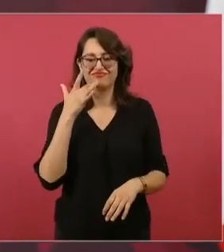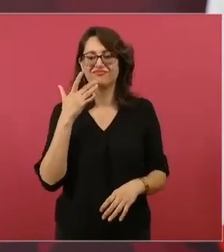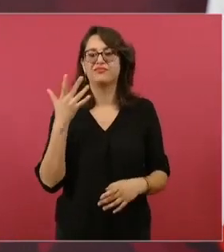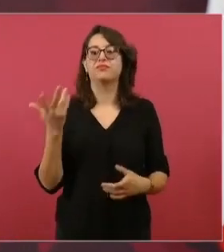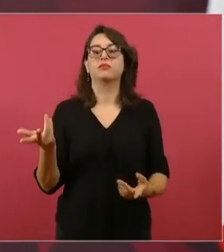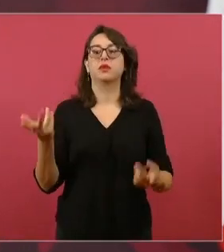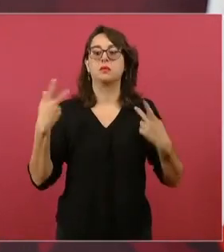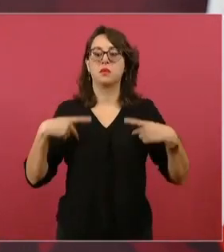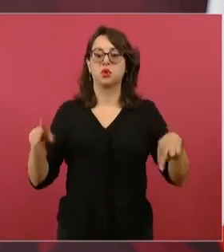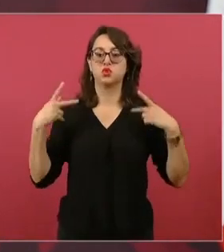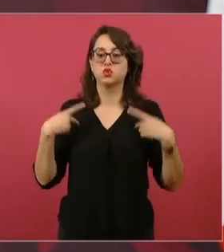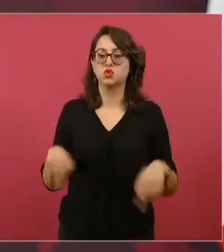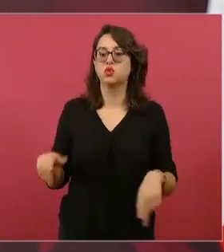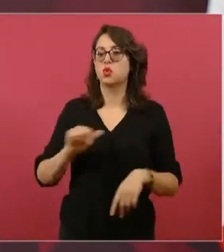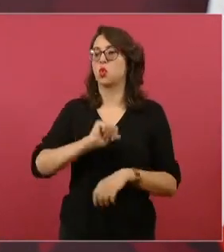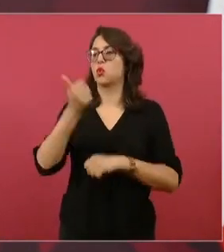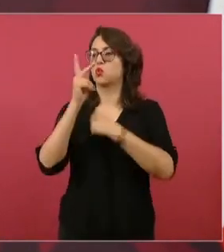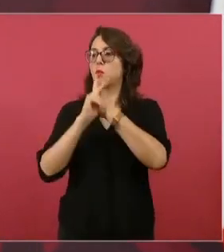de Venezuela